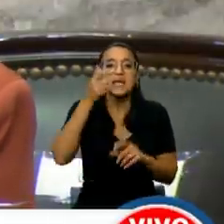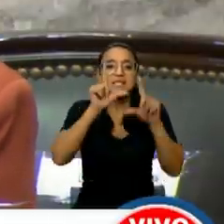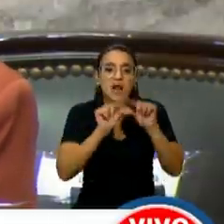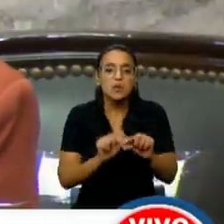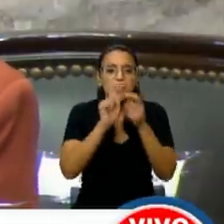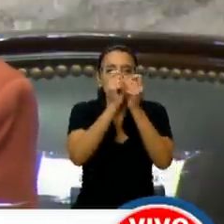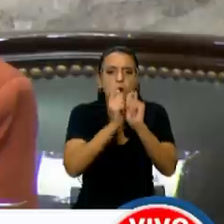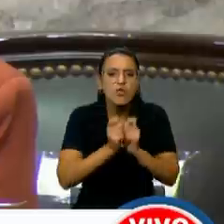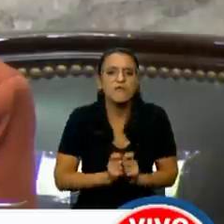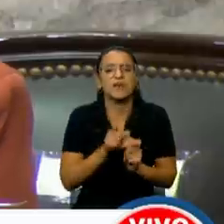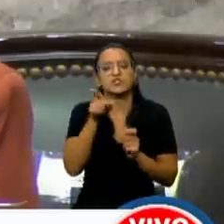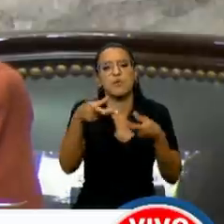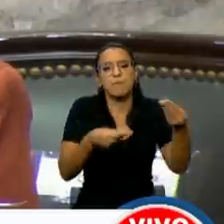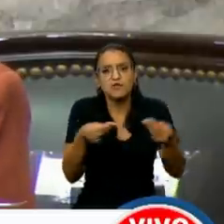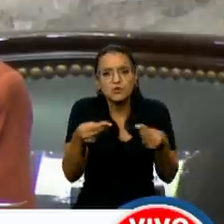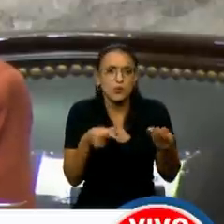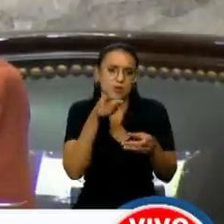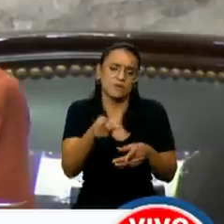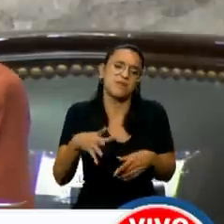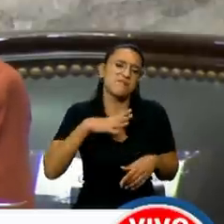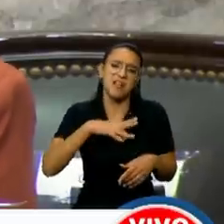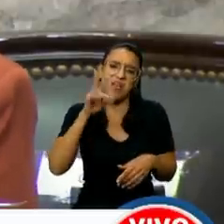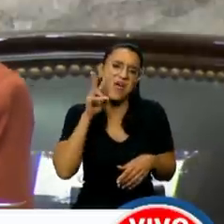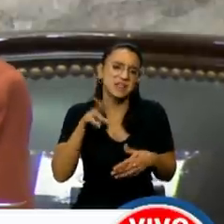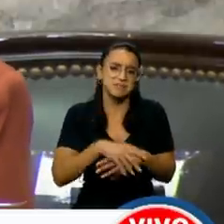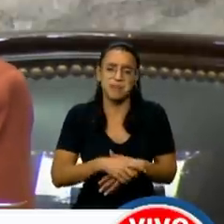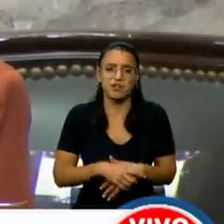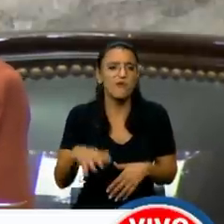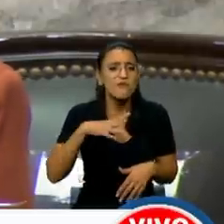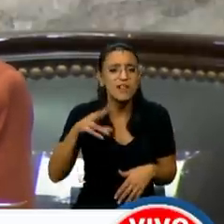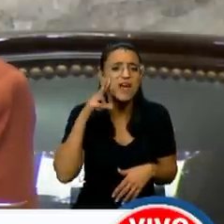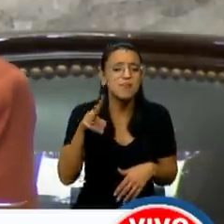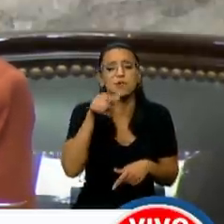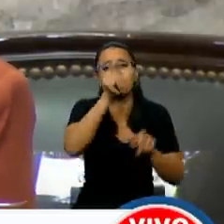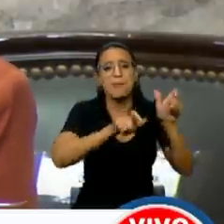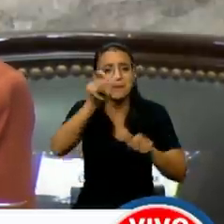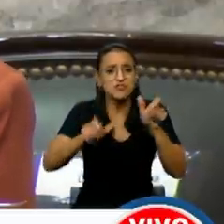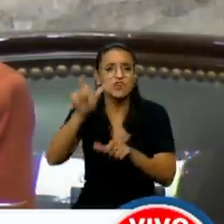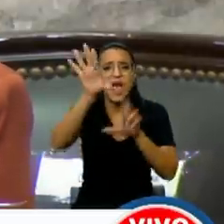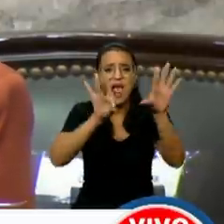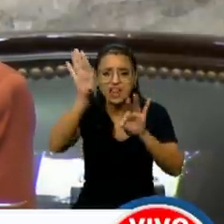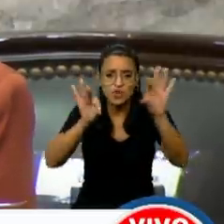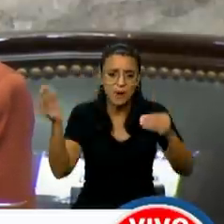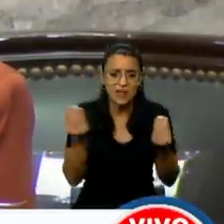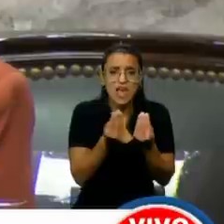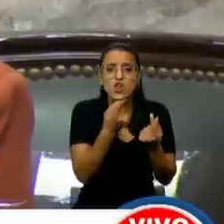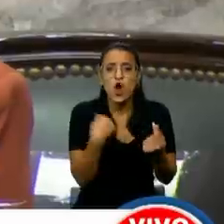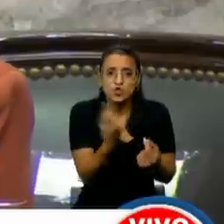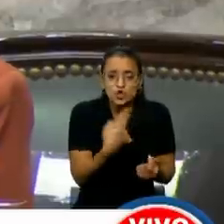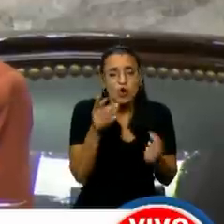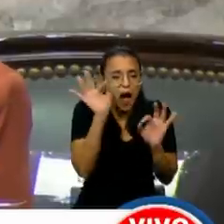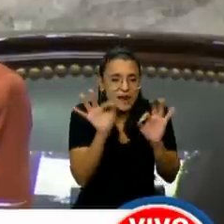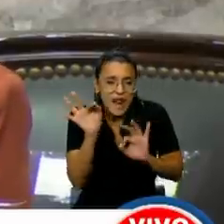todas las modificaciones del presupuesto es una falta de respeto para la gente que ha elegido para que nosotros analicemos